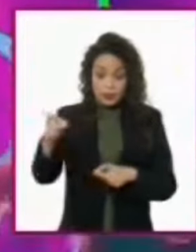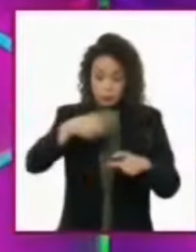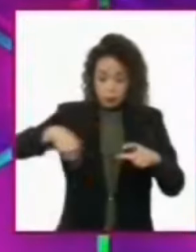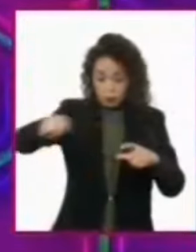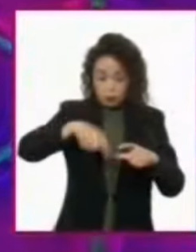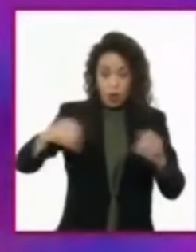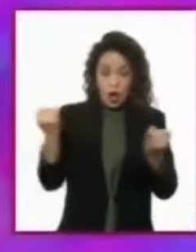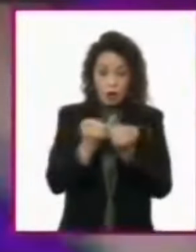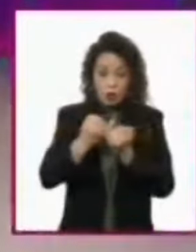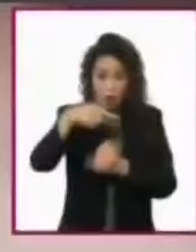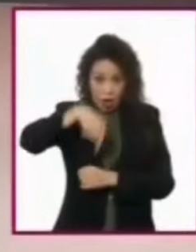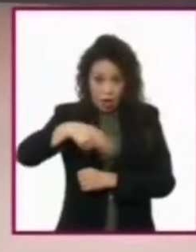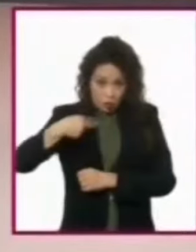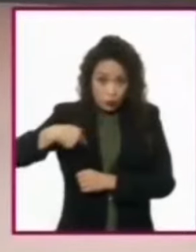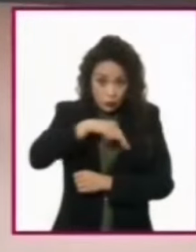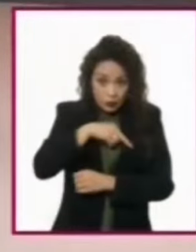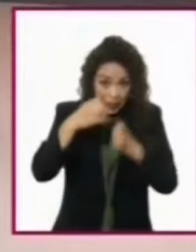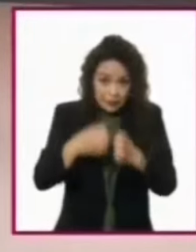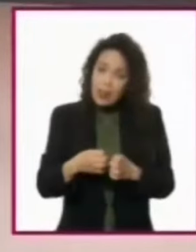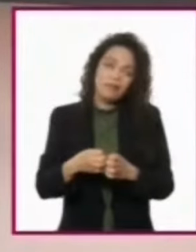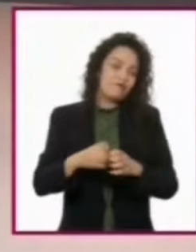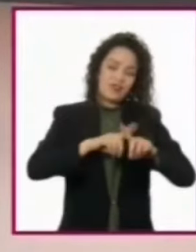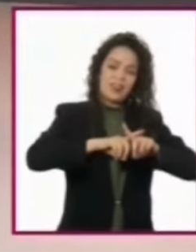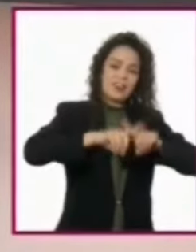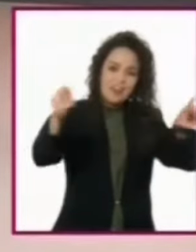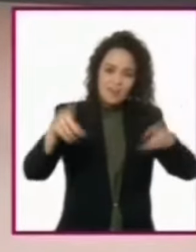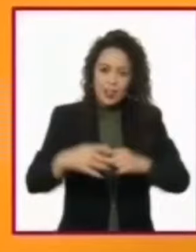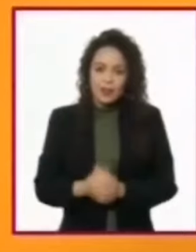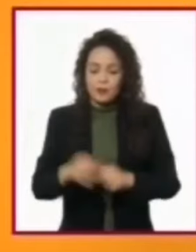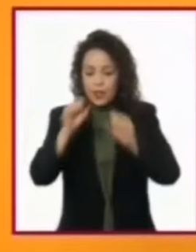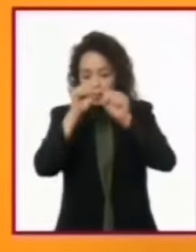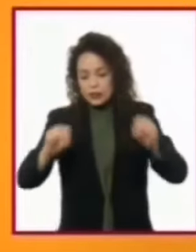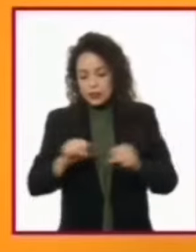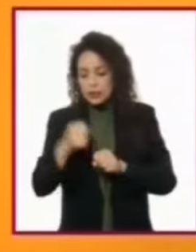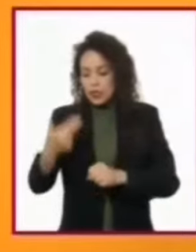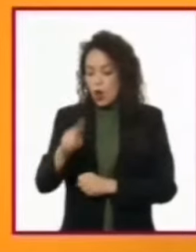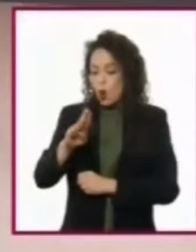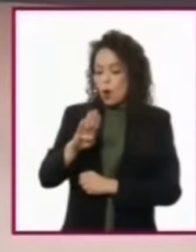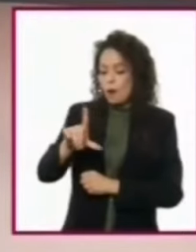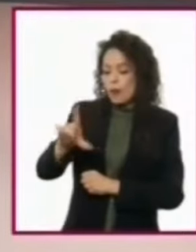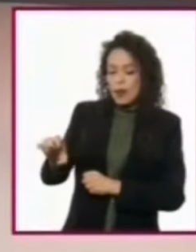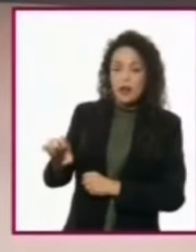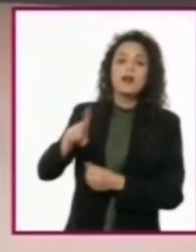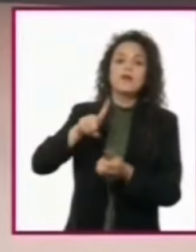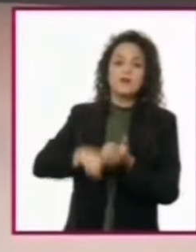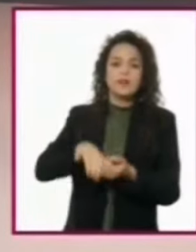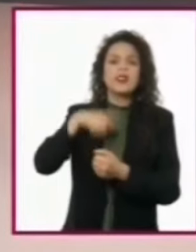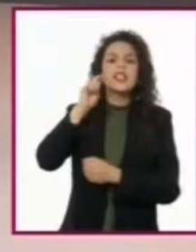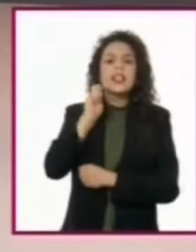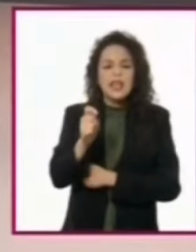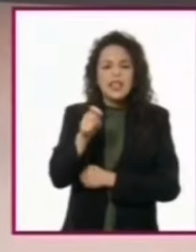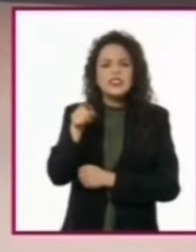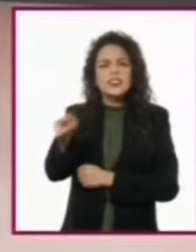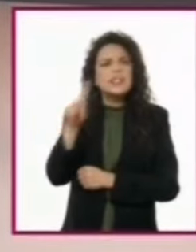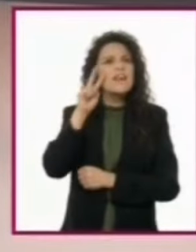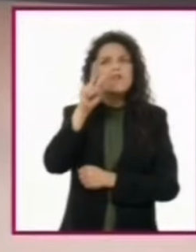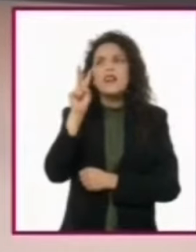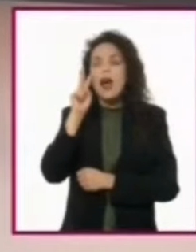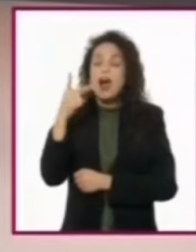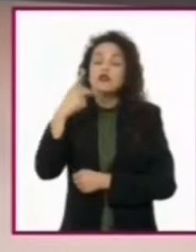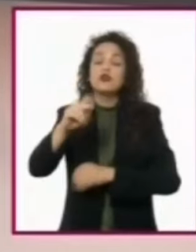nuestra. El sistema de Hubble se basa en la morfología, es decir, en la forma en que éstas